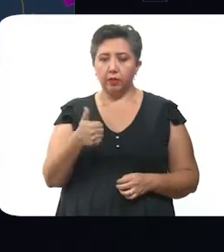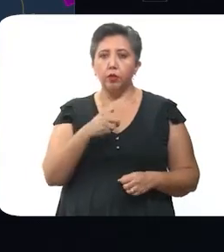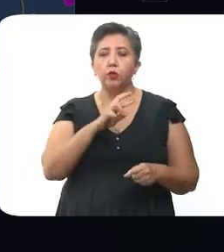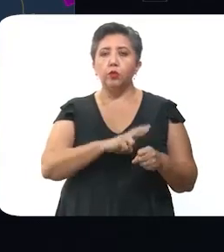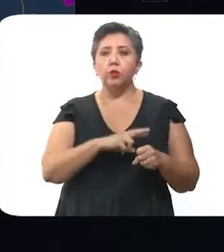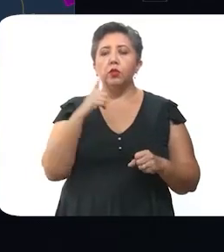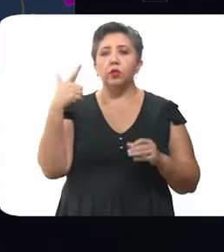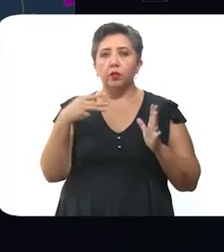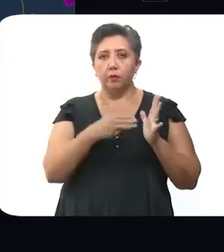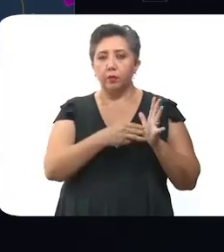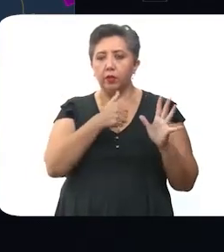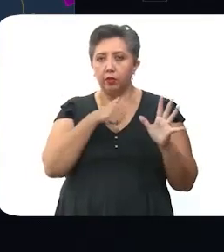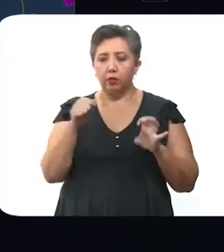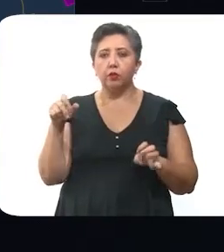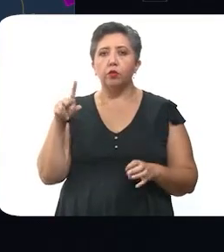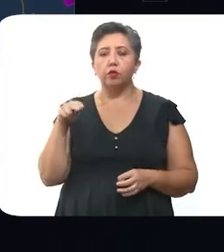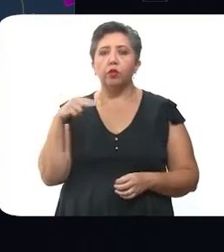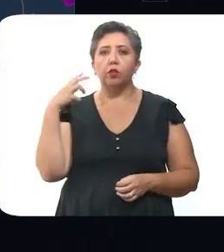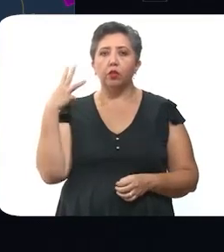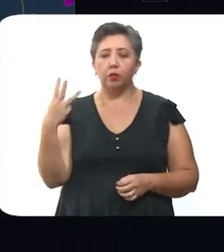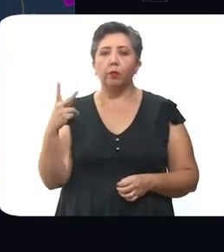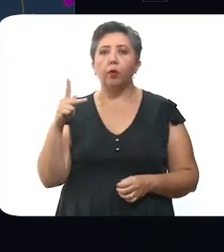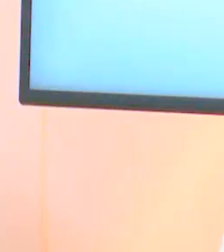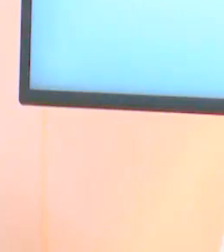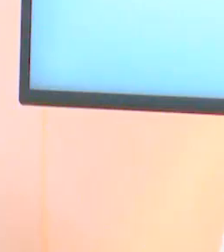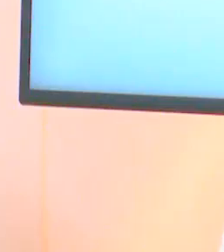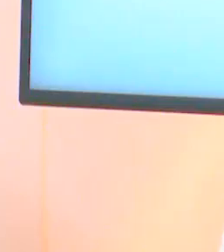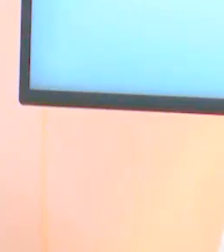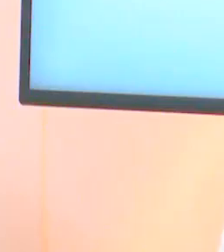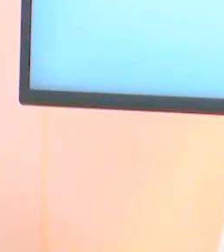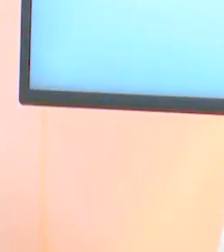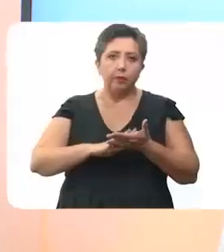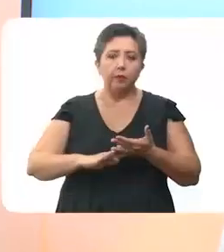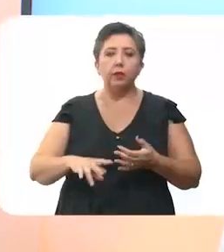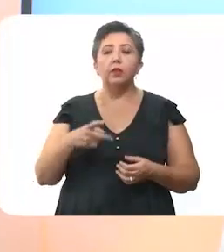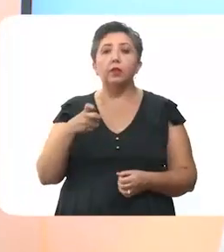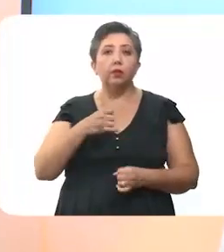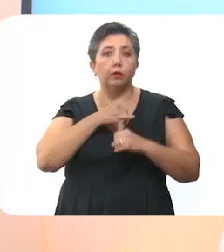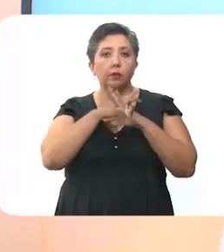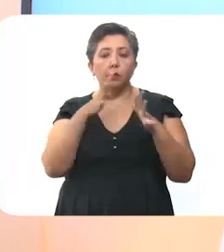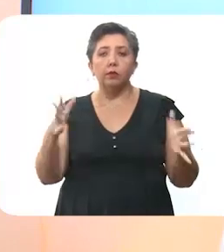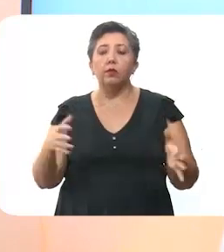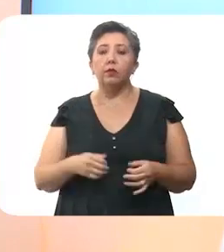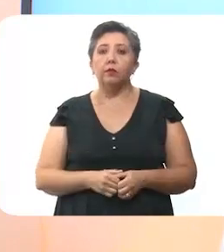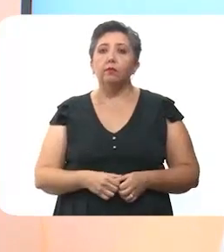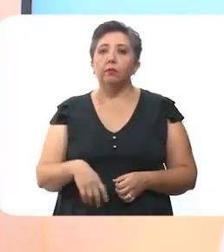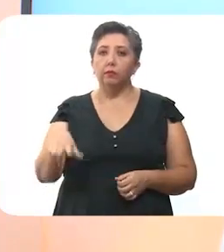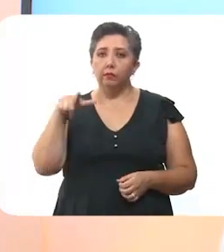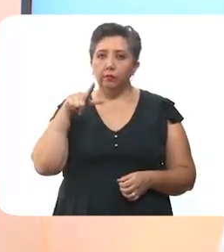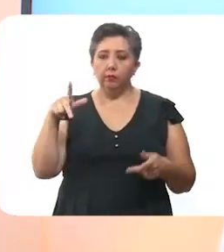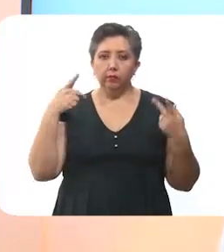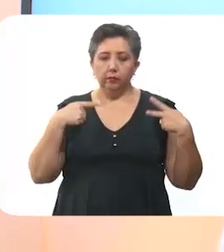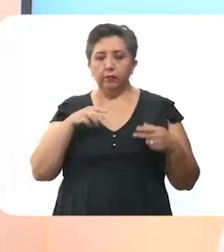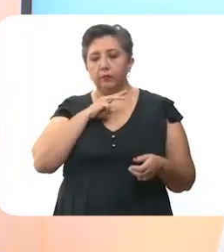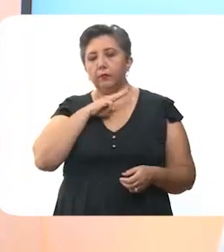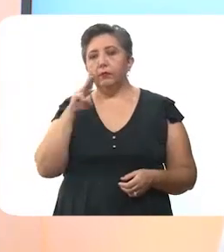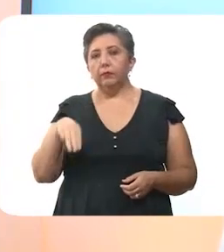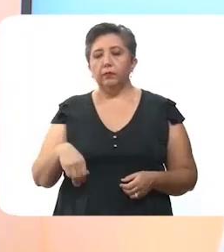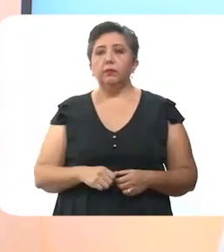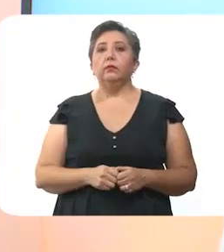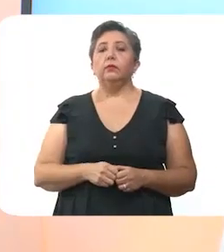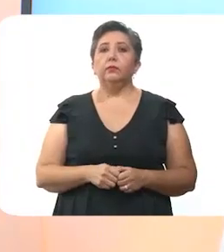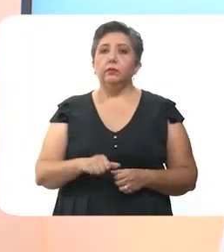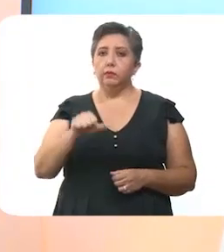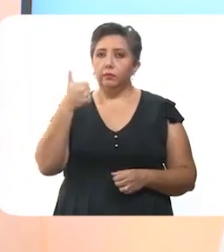sur, 7.683 en la zona poniente. Lamentablemente, en este parte médico informamos de 17 fallecimientos. Se